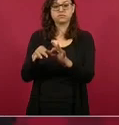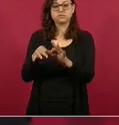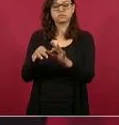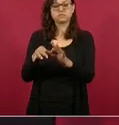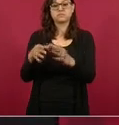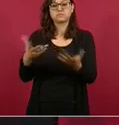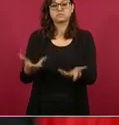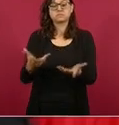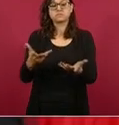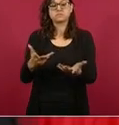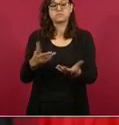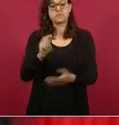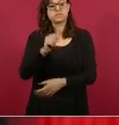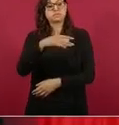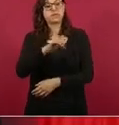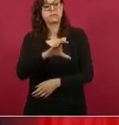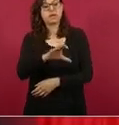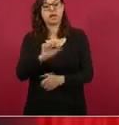afecta el tratado